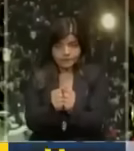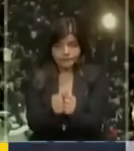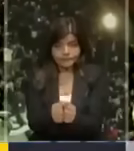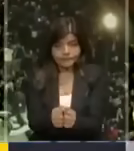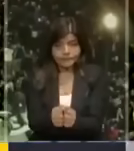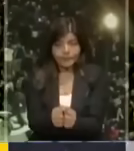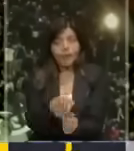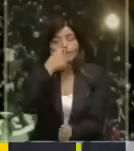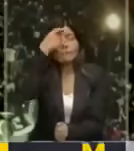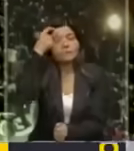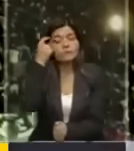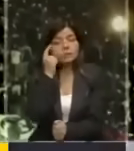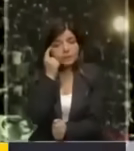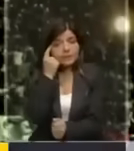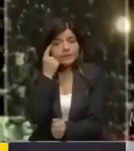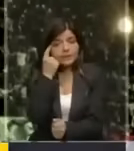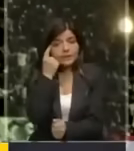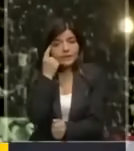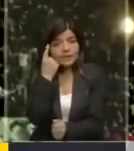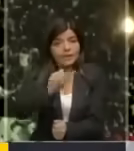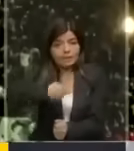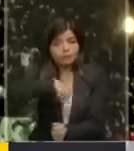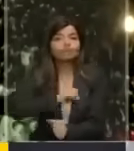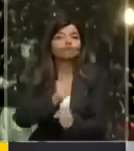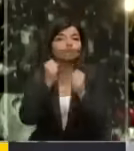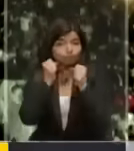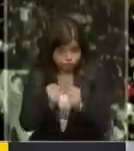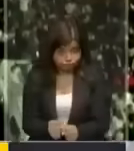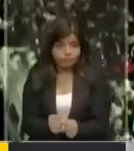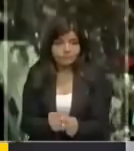por creer en que se puede.